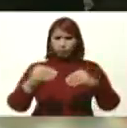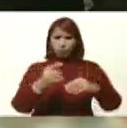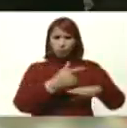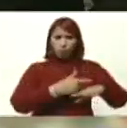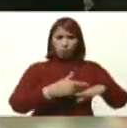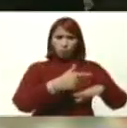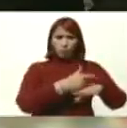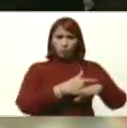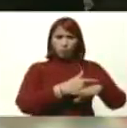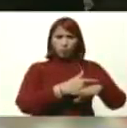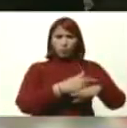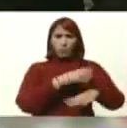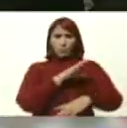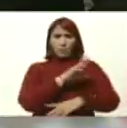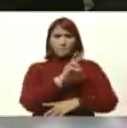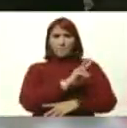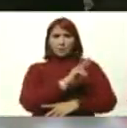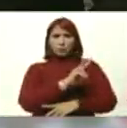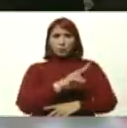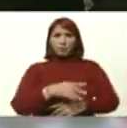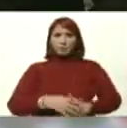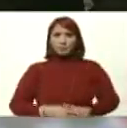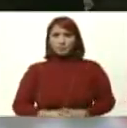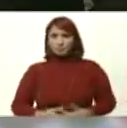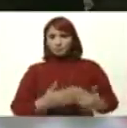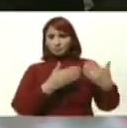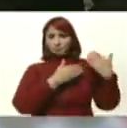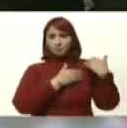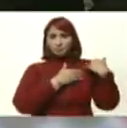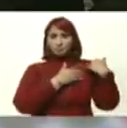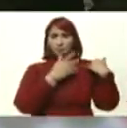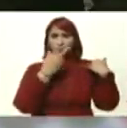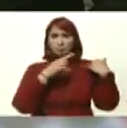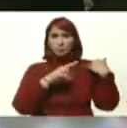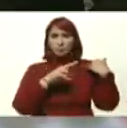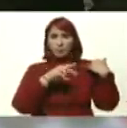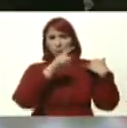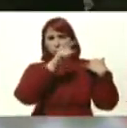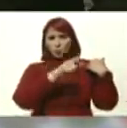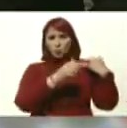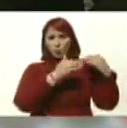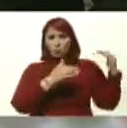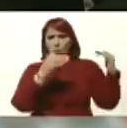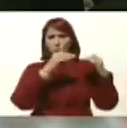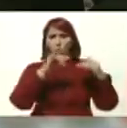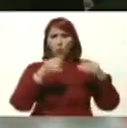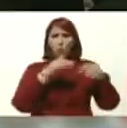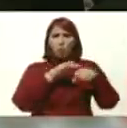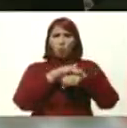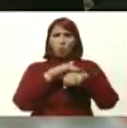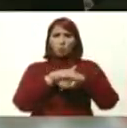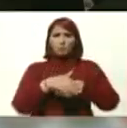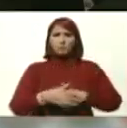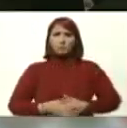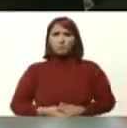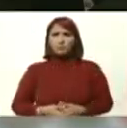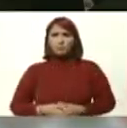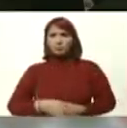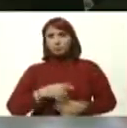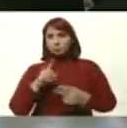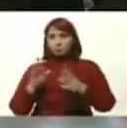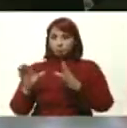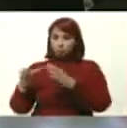de la República Bolivariana de Venezuela, representado por el plenipotenciario Jorge Rodríguez, y